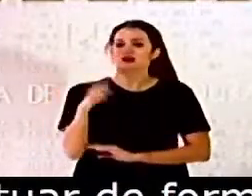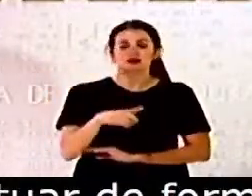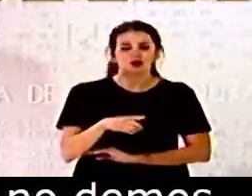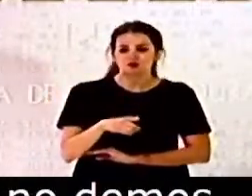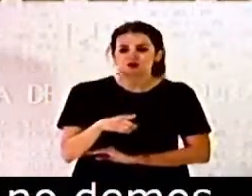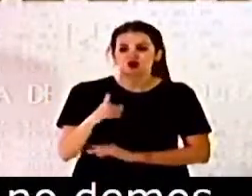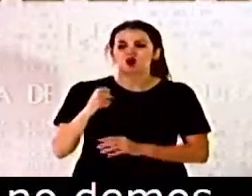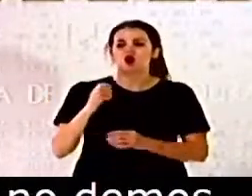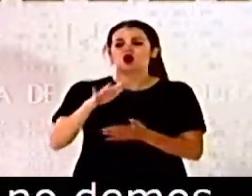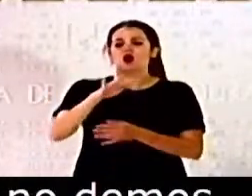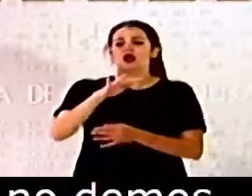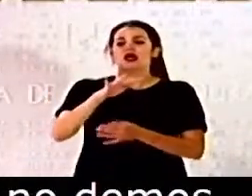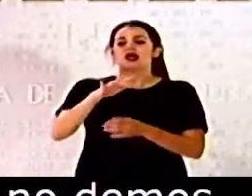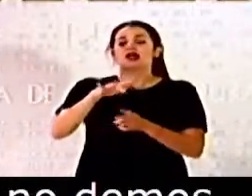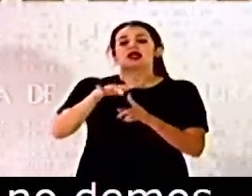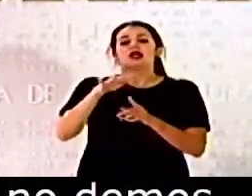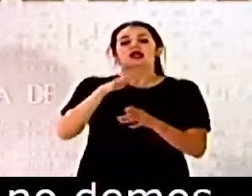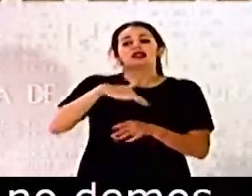en determinados sitios.